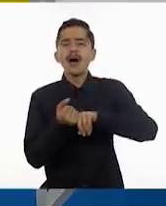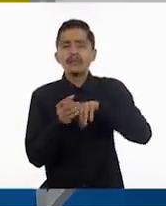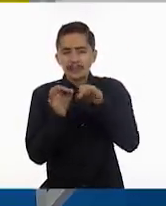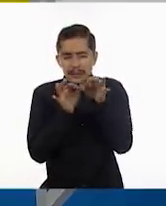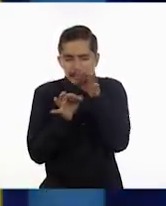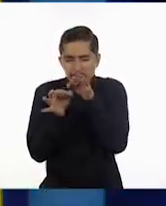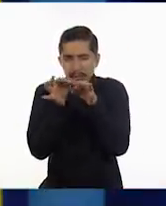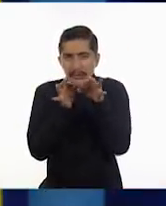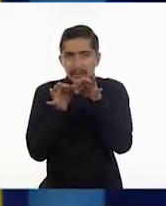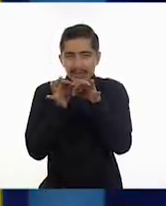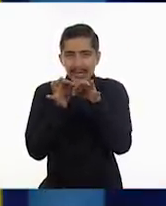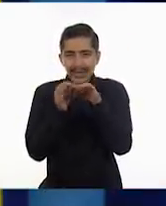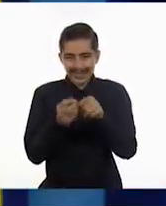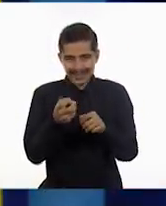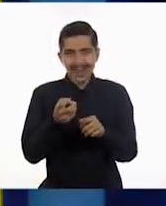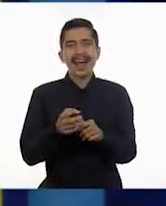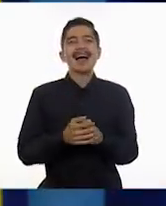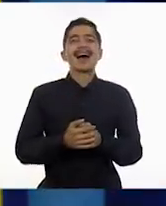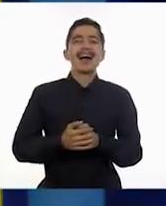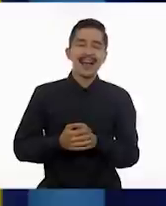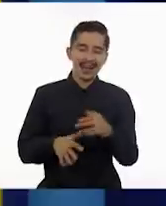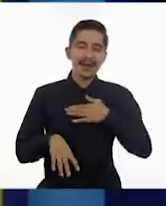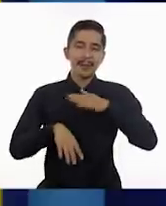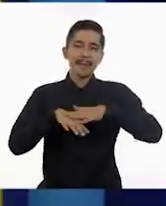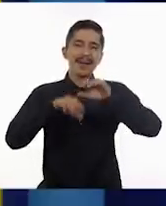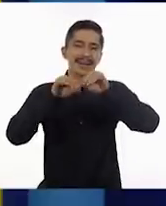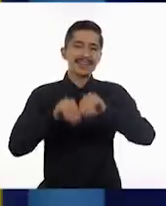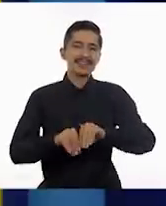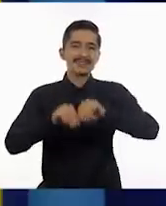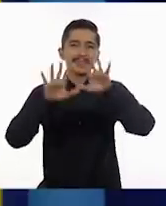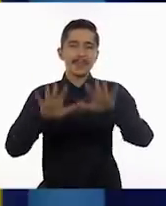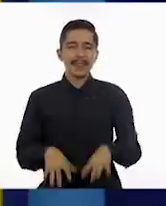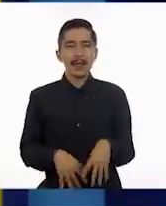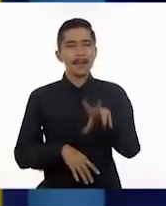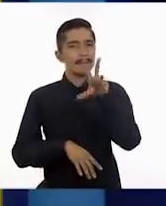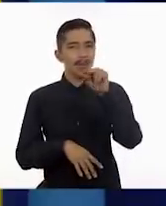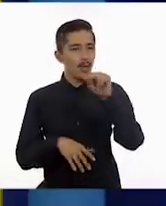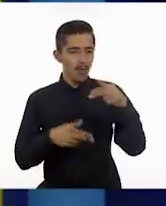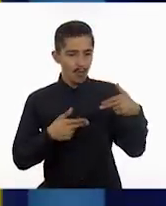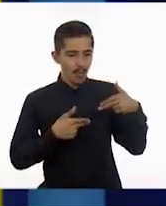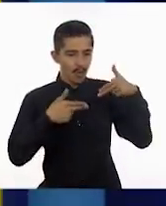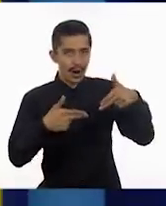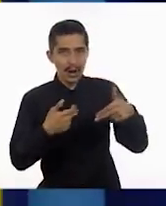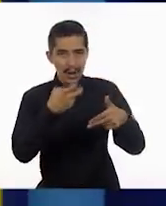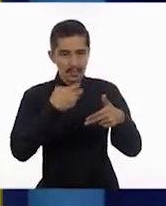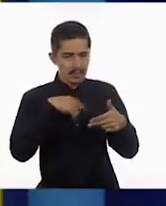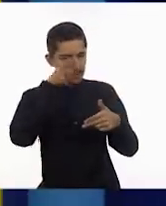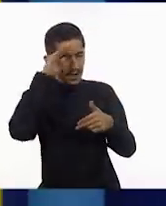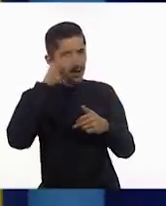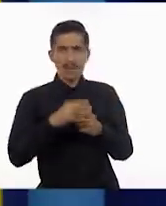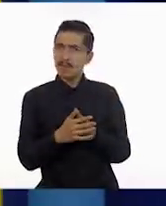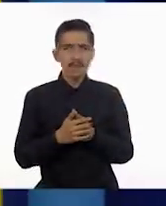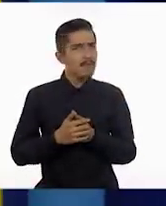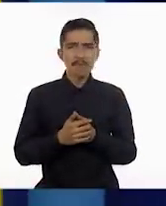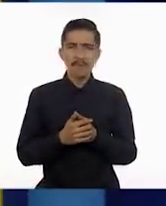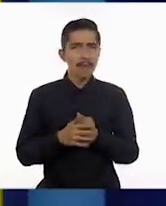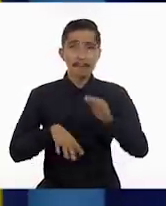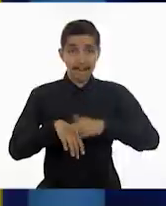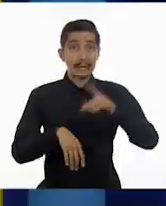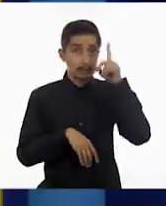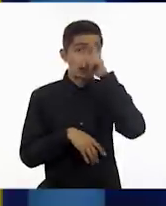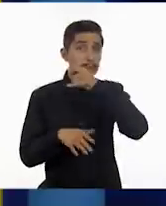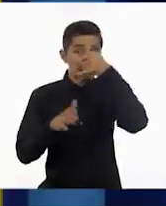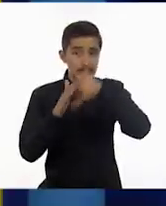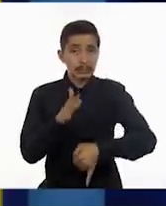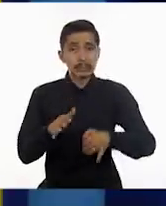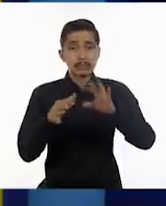células. Exacto, y me quedó muy claro que no eran el tipo de herencias que yo estaba pensando. Es algo mucho más complejo y